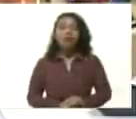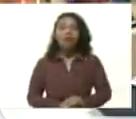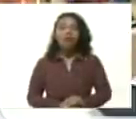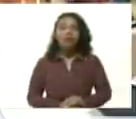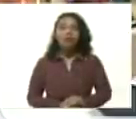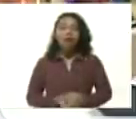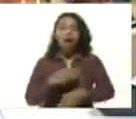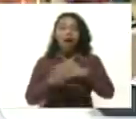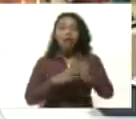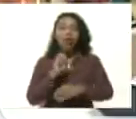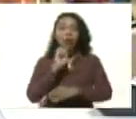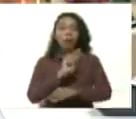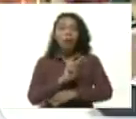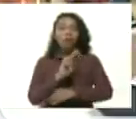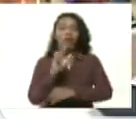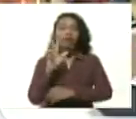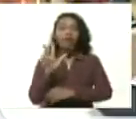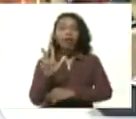hecho el 23,